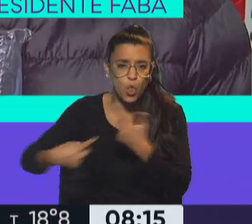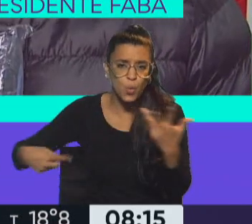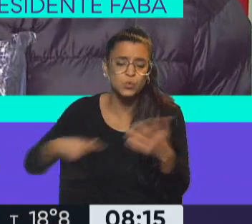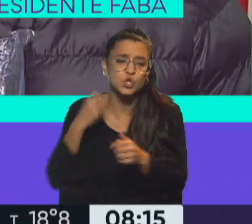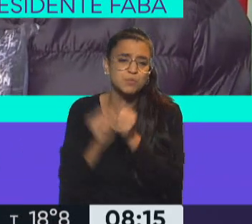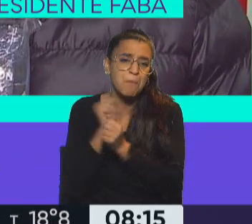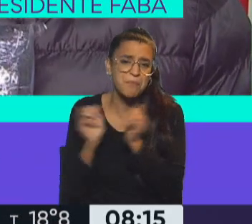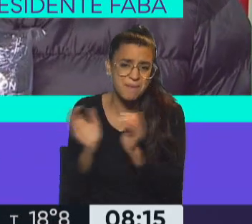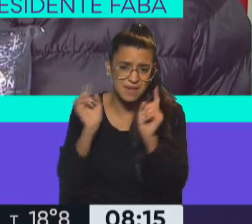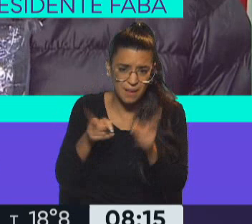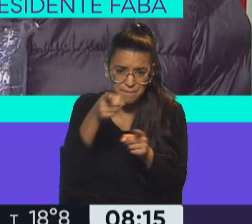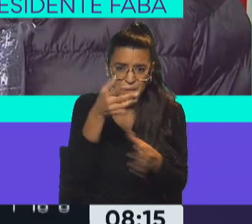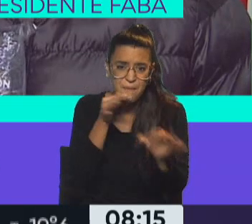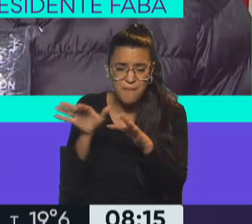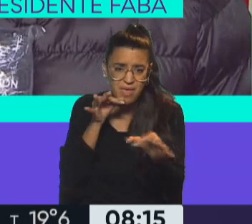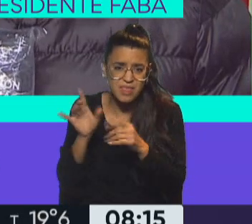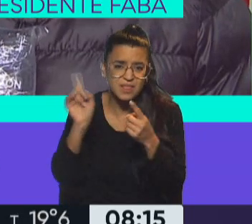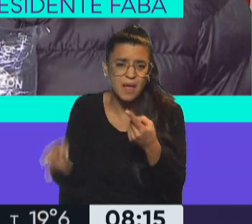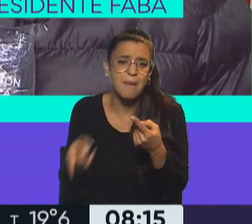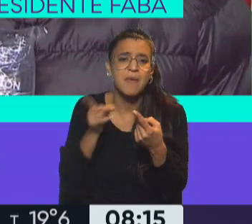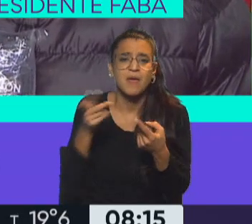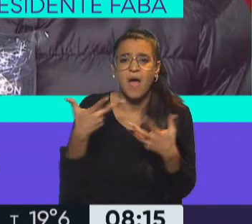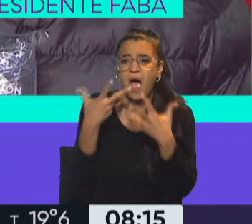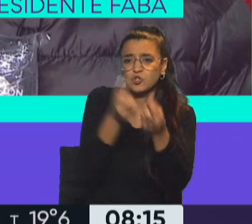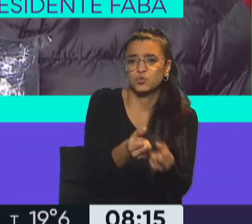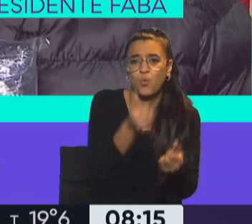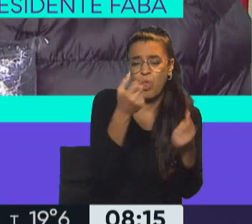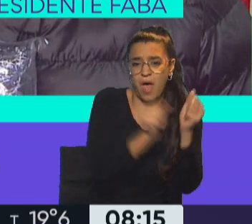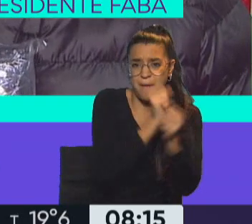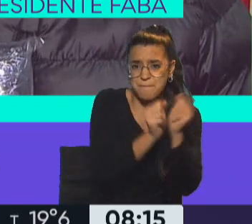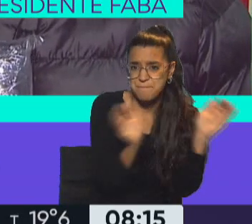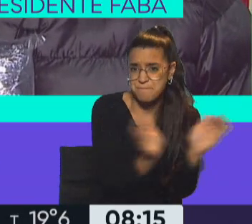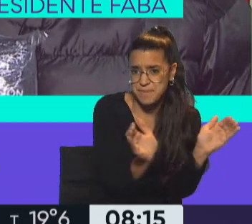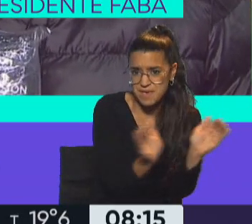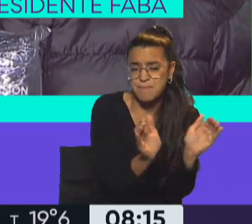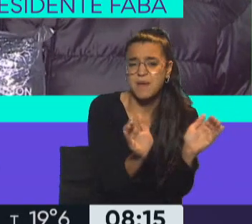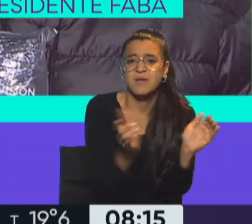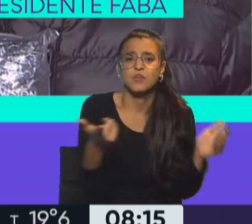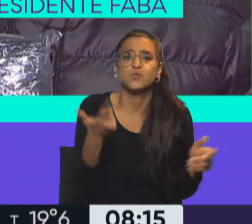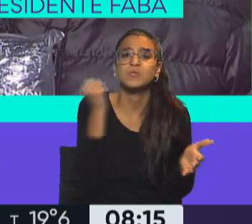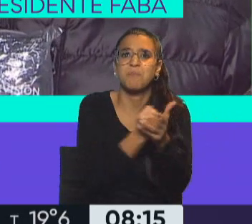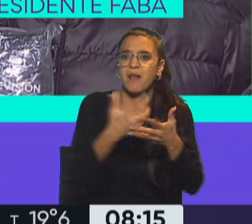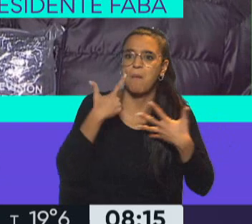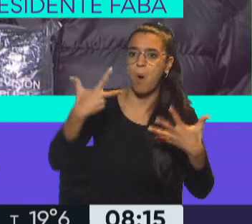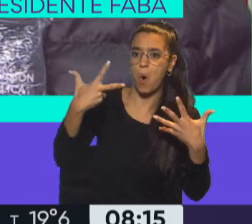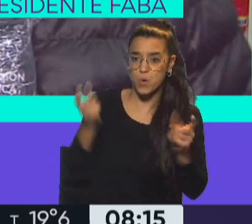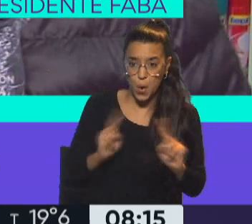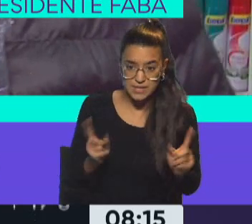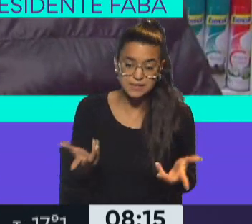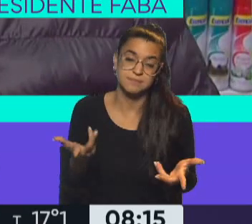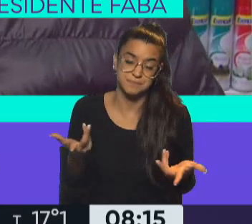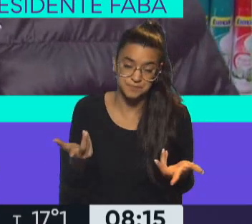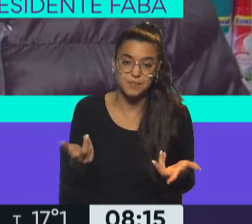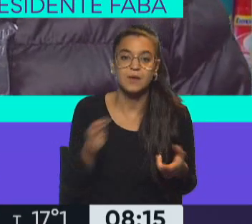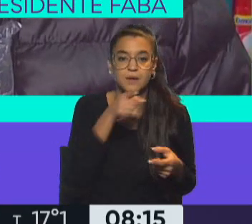los que ustedes también venden y de paso lo que están haciendo es ayudar a ese sector de la pequeña y mediana empresa que no es una marca reconocida a instalarse